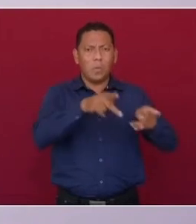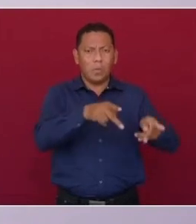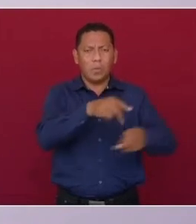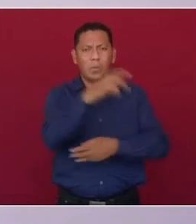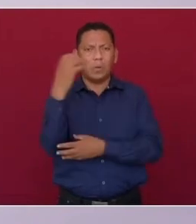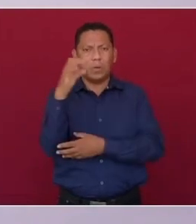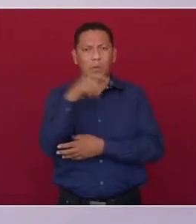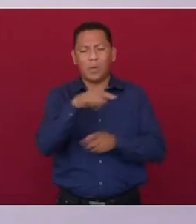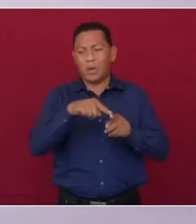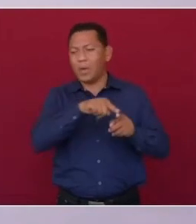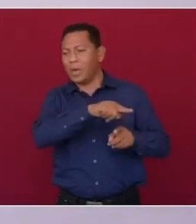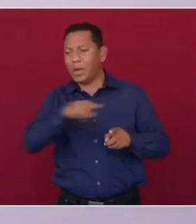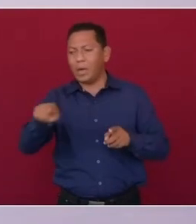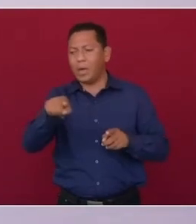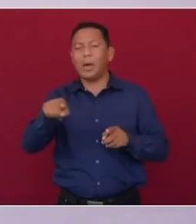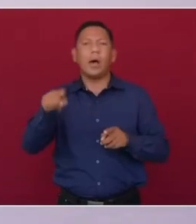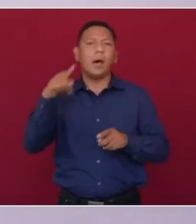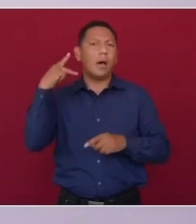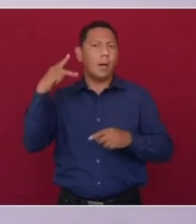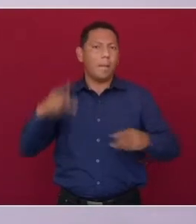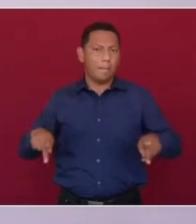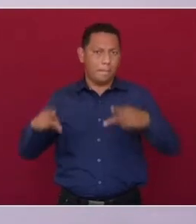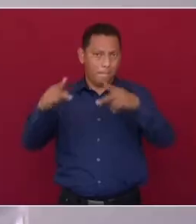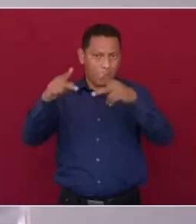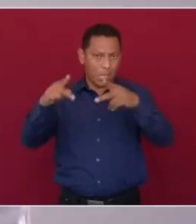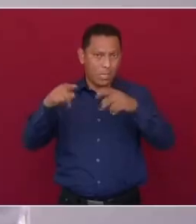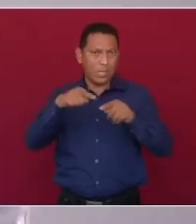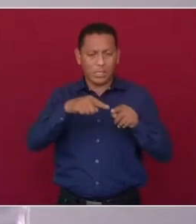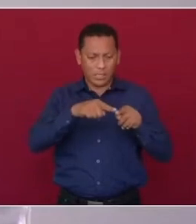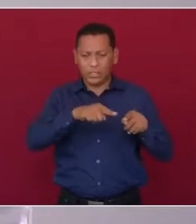Coatzacoalcos a Palenque, es la vía